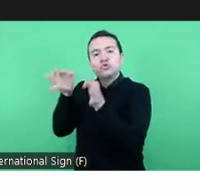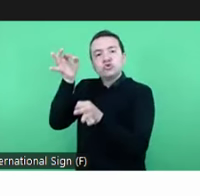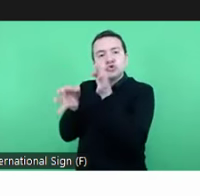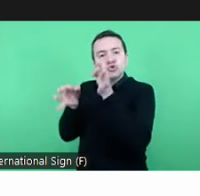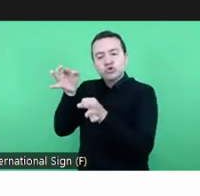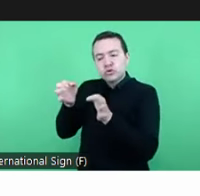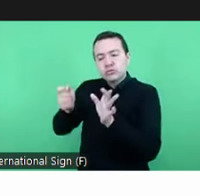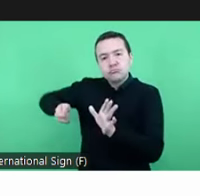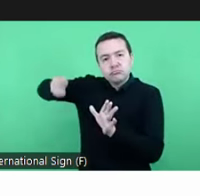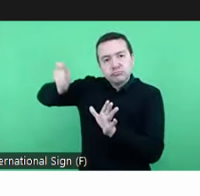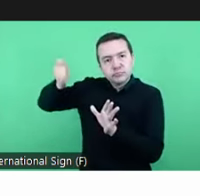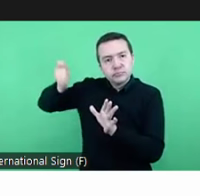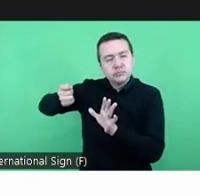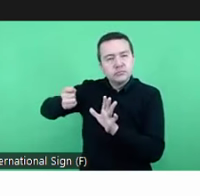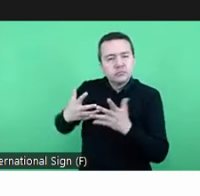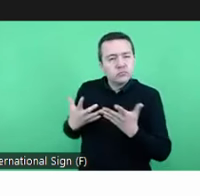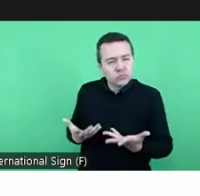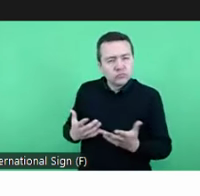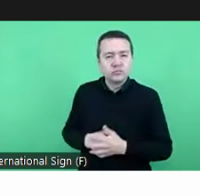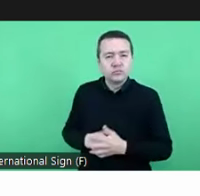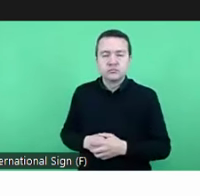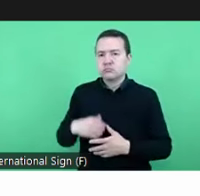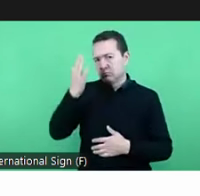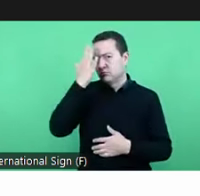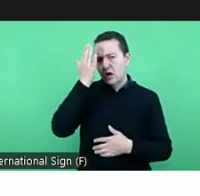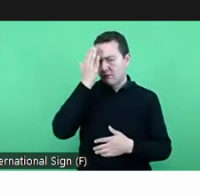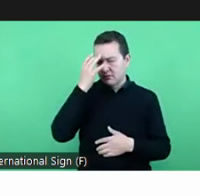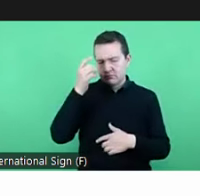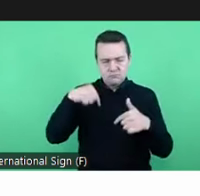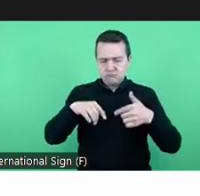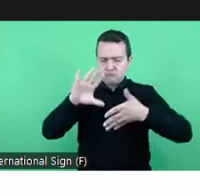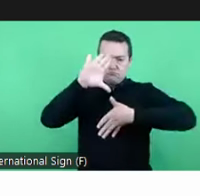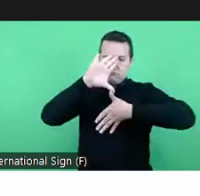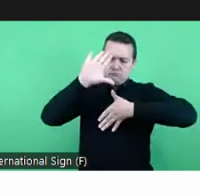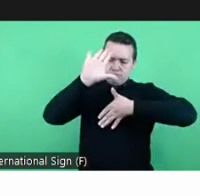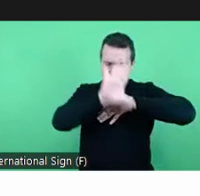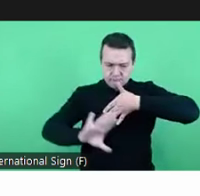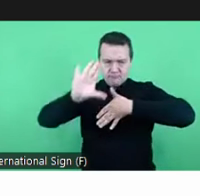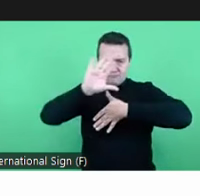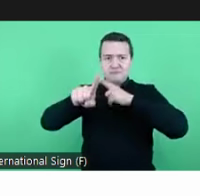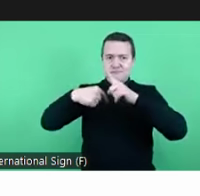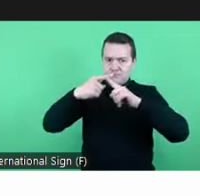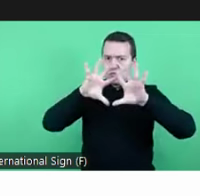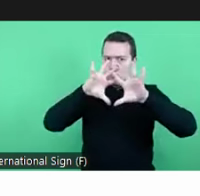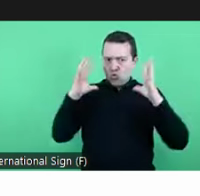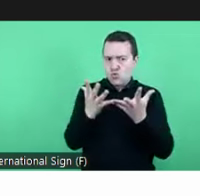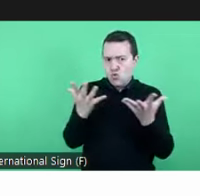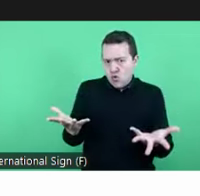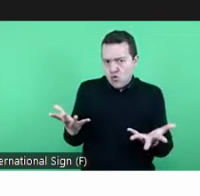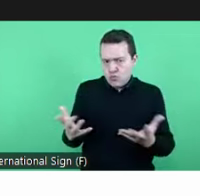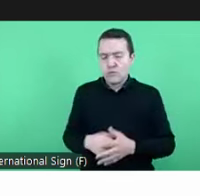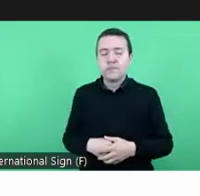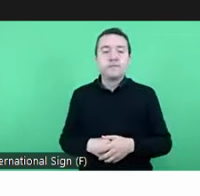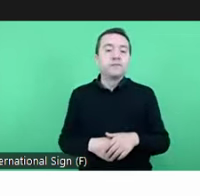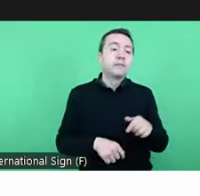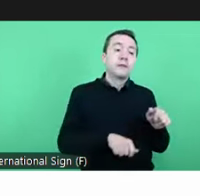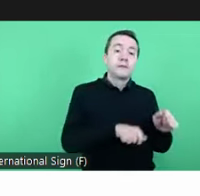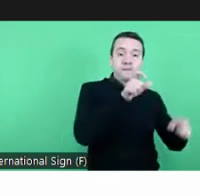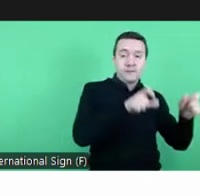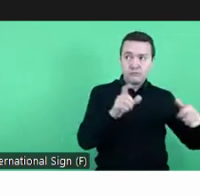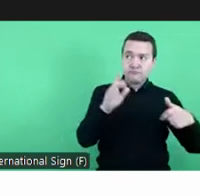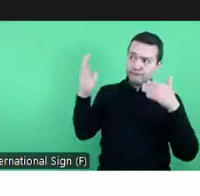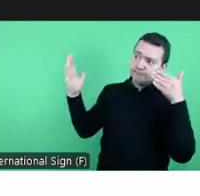nivel de la knowing that región we are not y del exempt from mundo, what's happening in the region and particularmente the a través world, de los recursos de particularly amparo. El via gasto asociado a los recursos